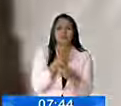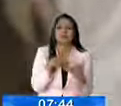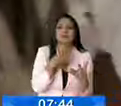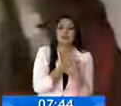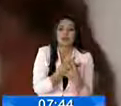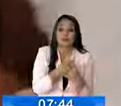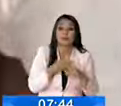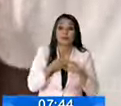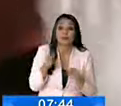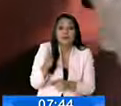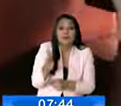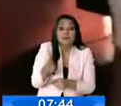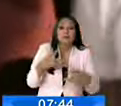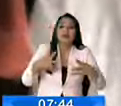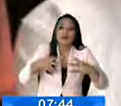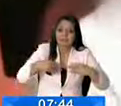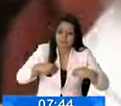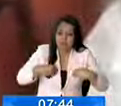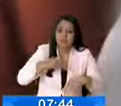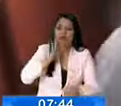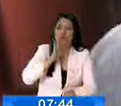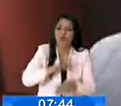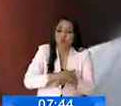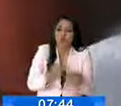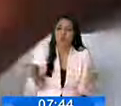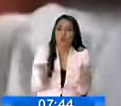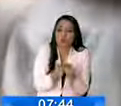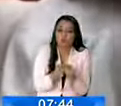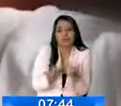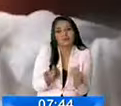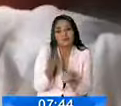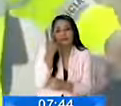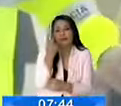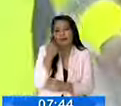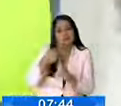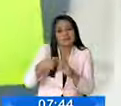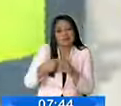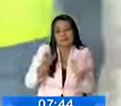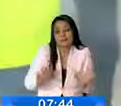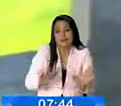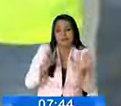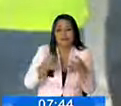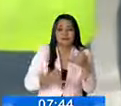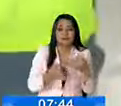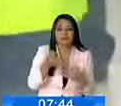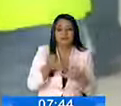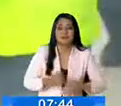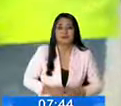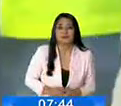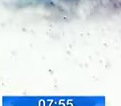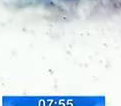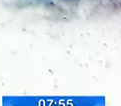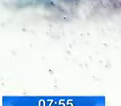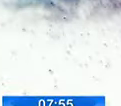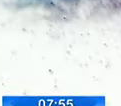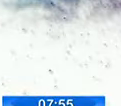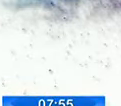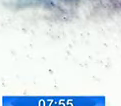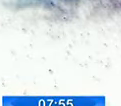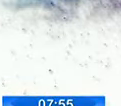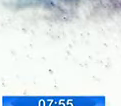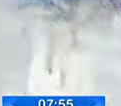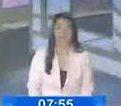pero como se acogió al procedimiento abreviado, se le impuso la pena mínima de 12 meses. Informó José Morales.